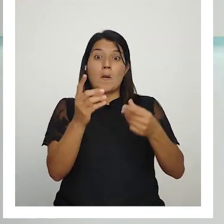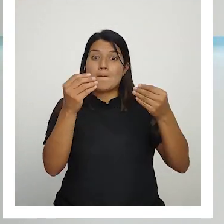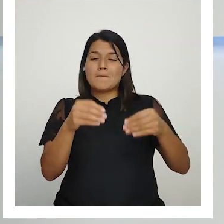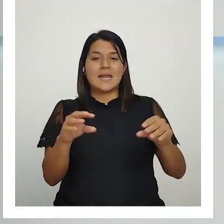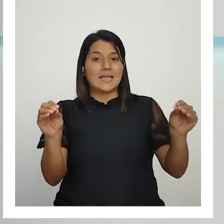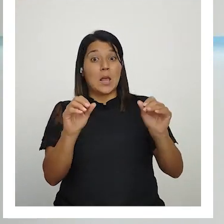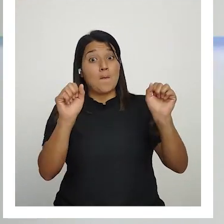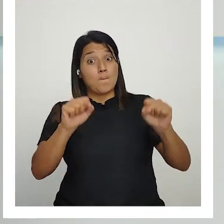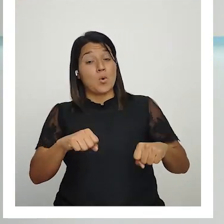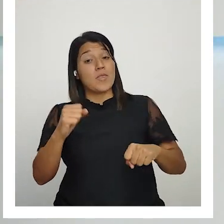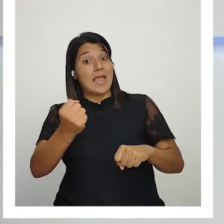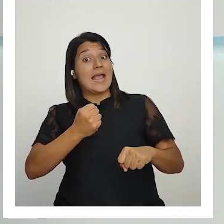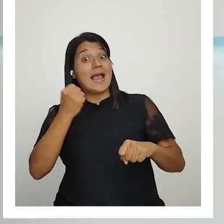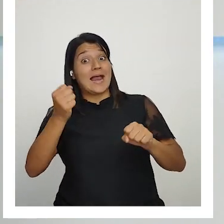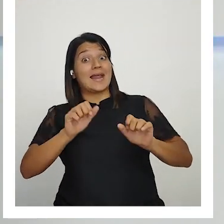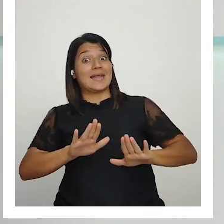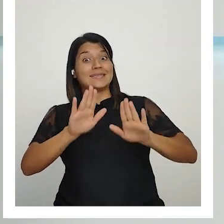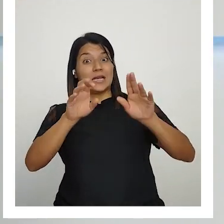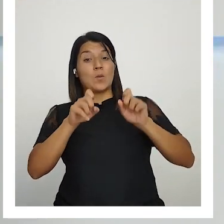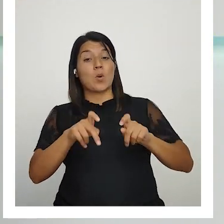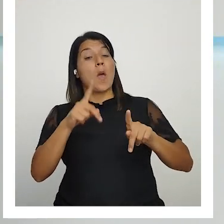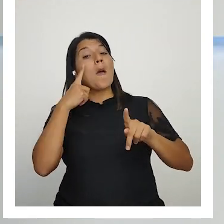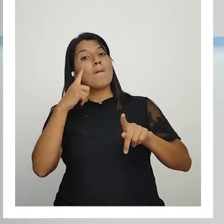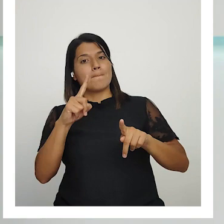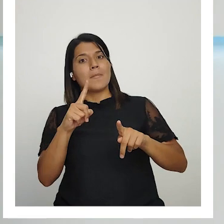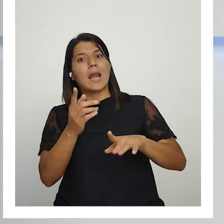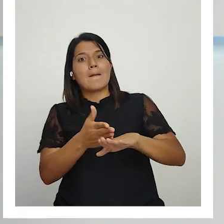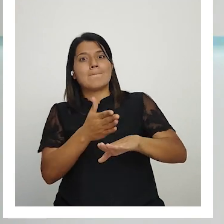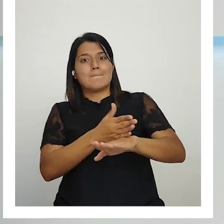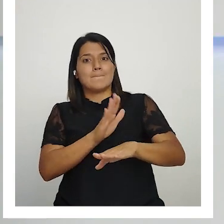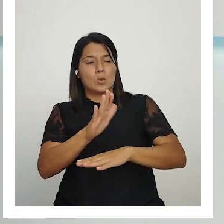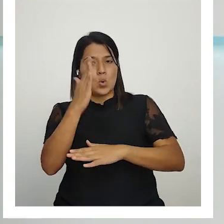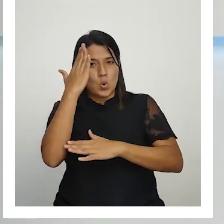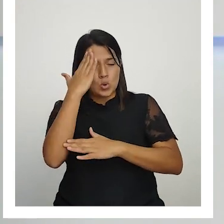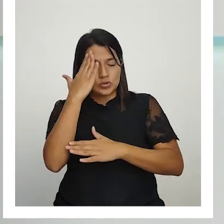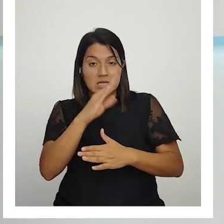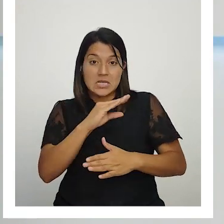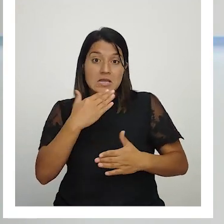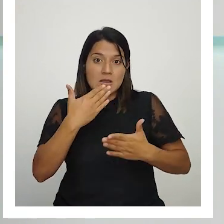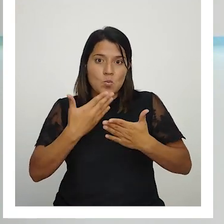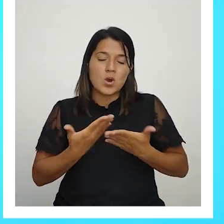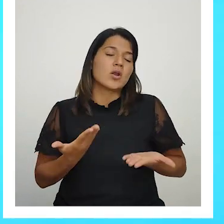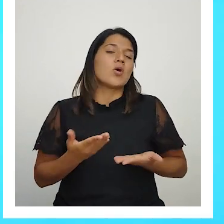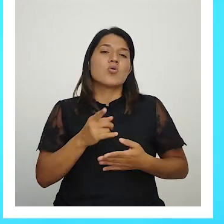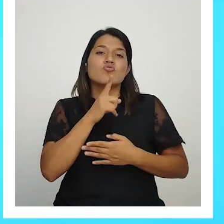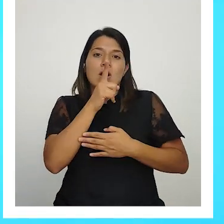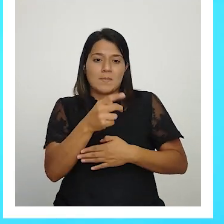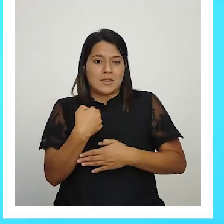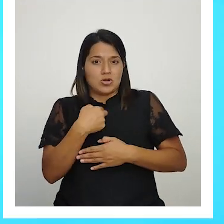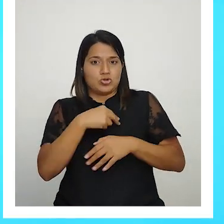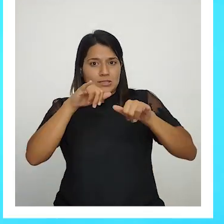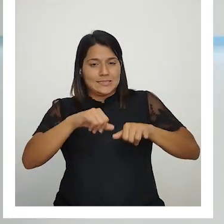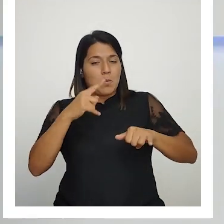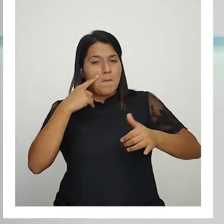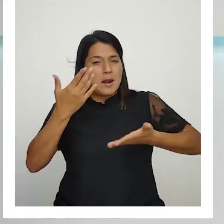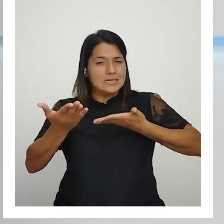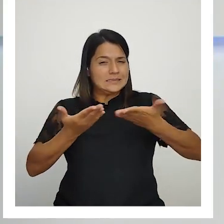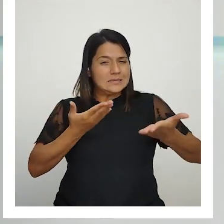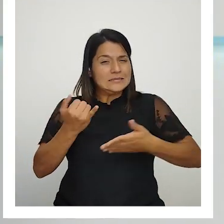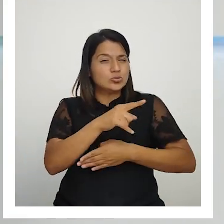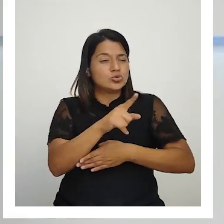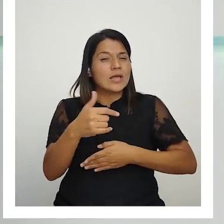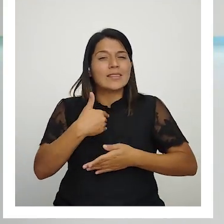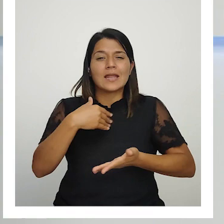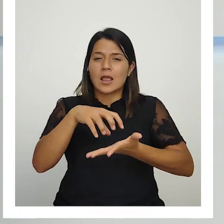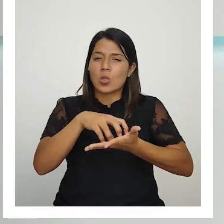perder. Pueden ganar una excelente oportunidad para consolidar su conocimiento. Y bueno, estamos en realidad a las órdenes para cualquier duda que las